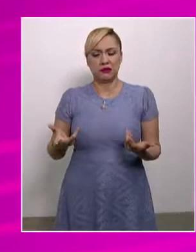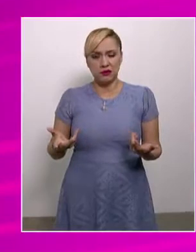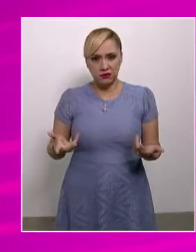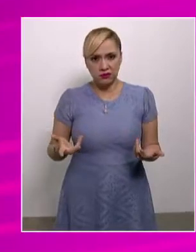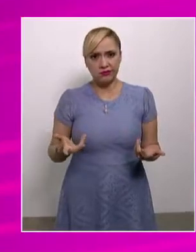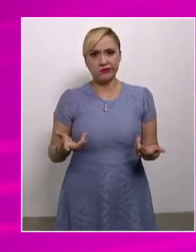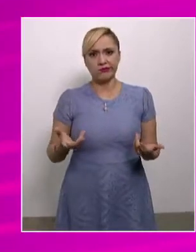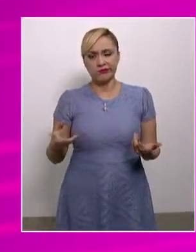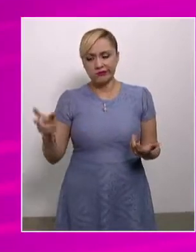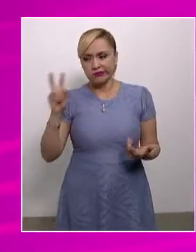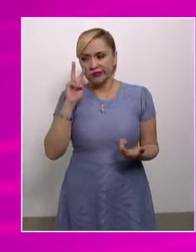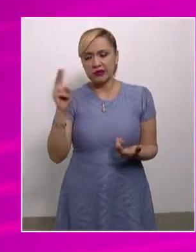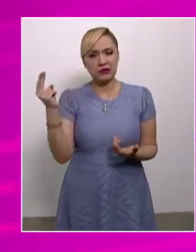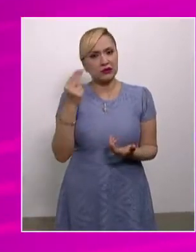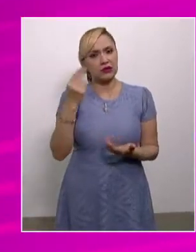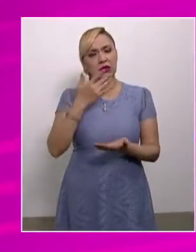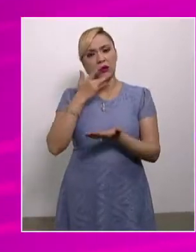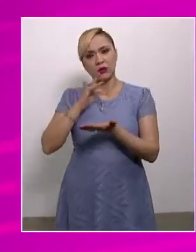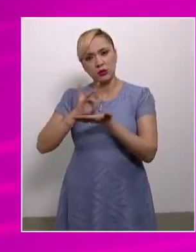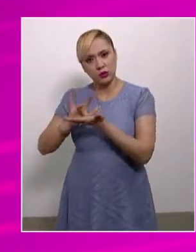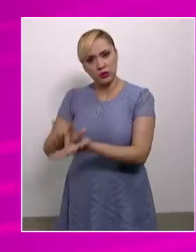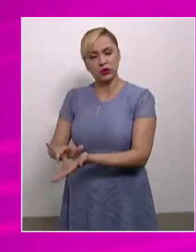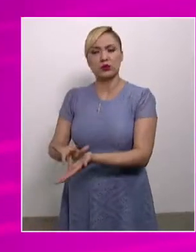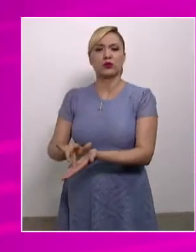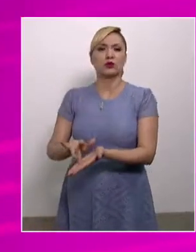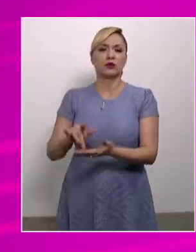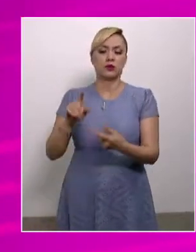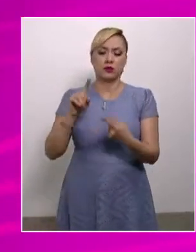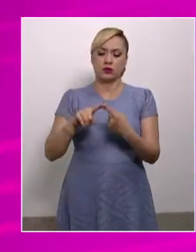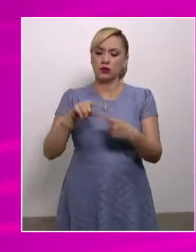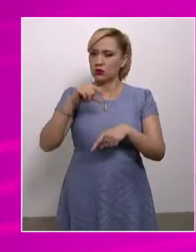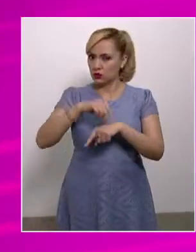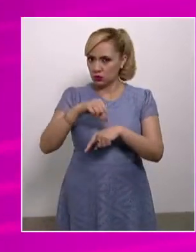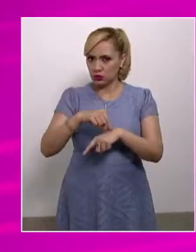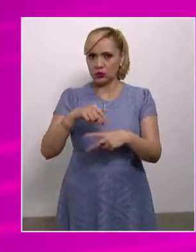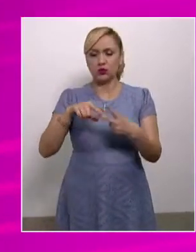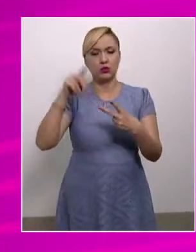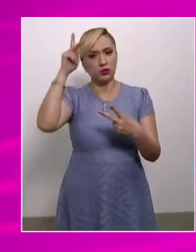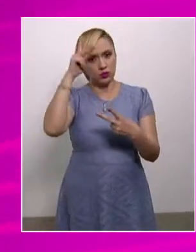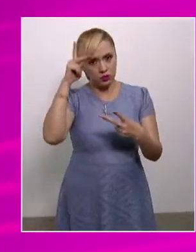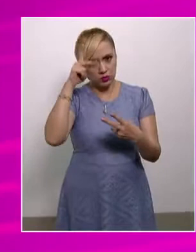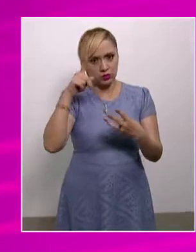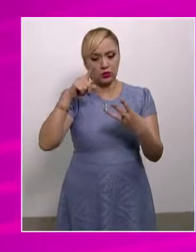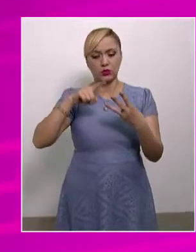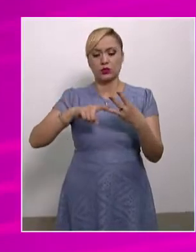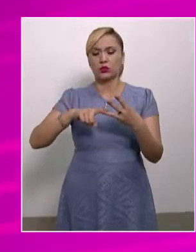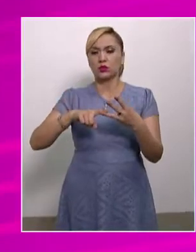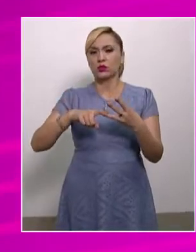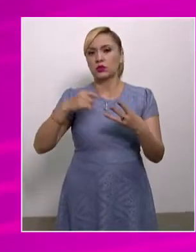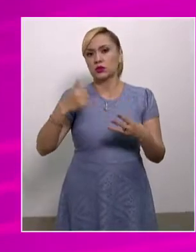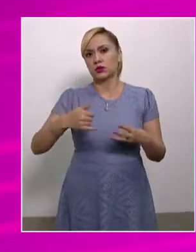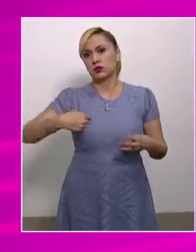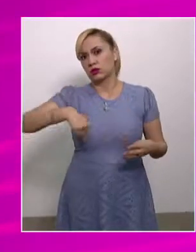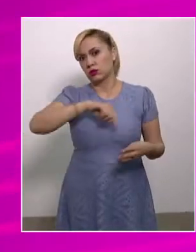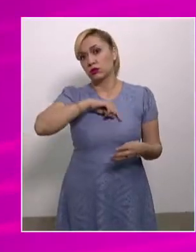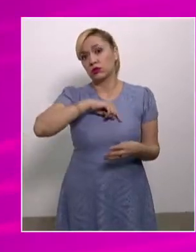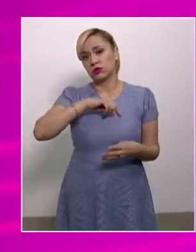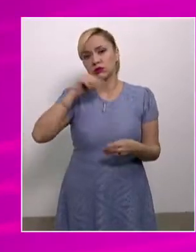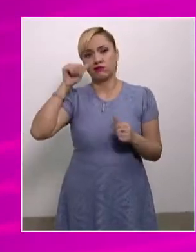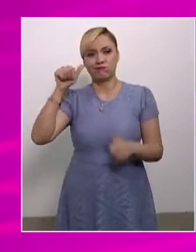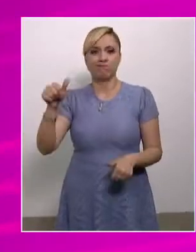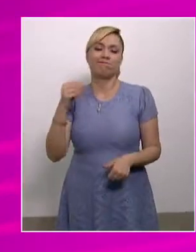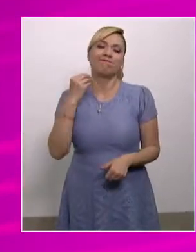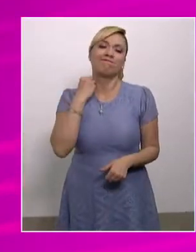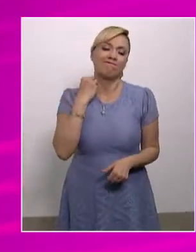que necesitan de apoyo integral, tanto médico como psicológico, y nosotros nos enfocamos en